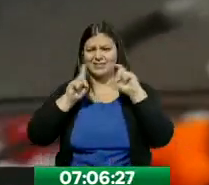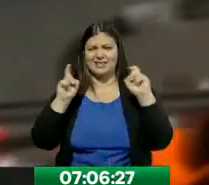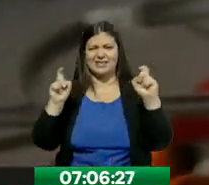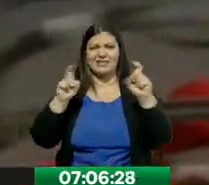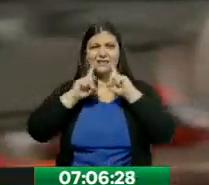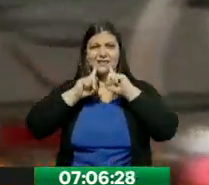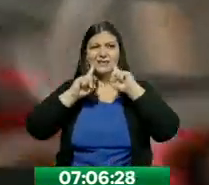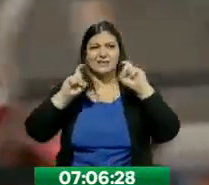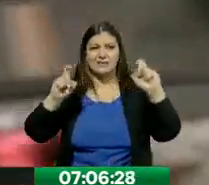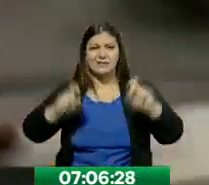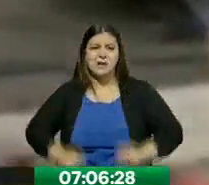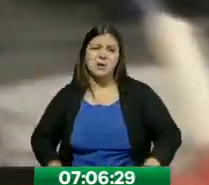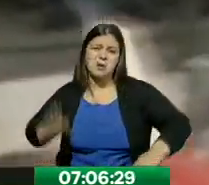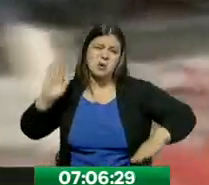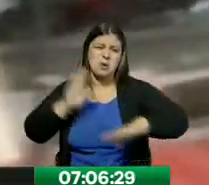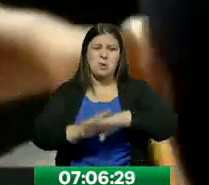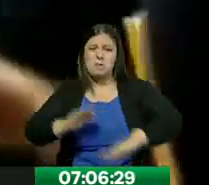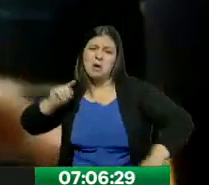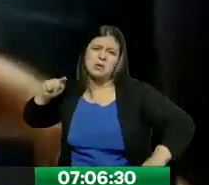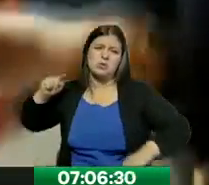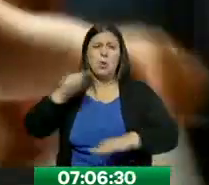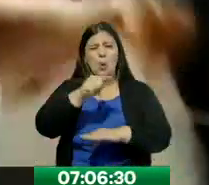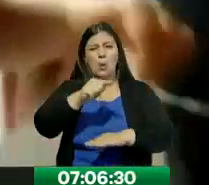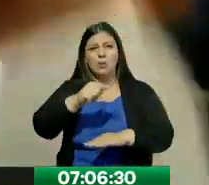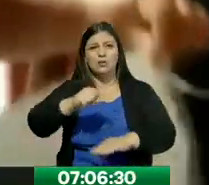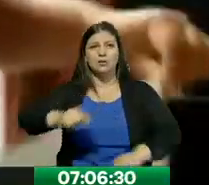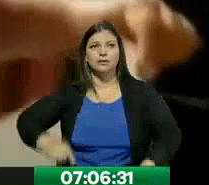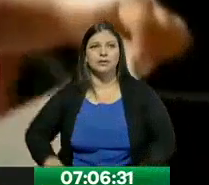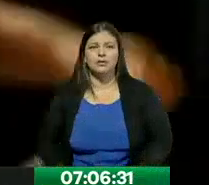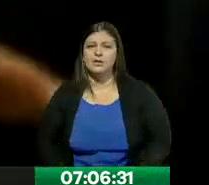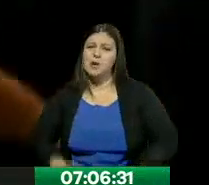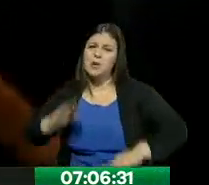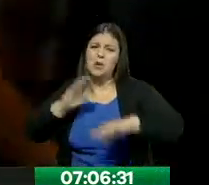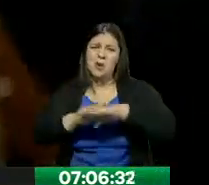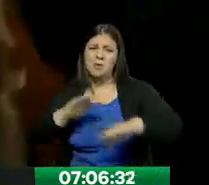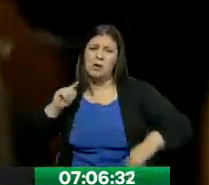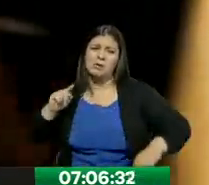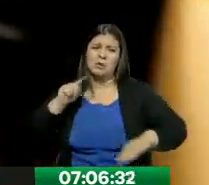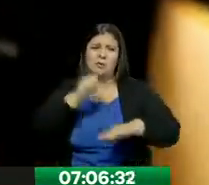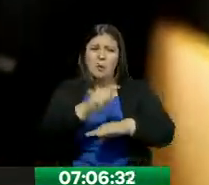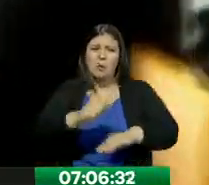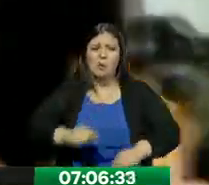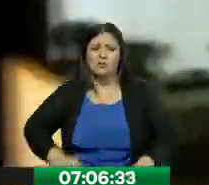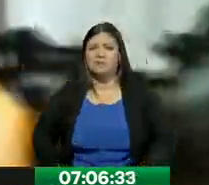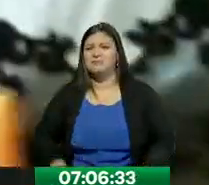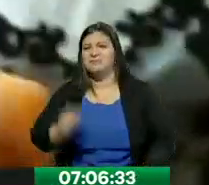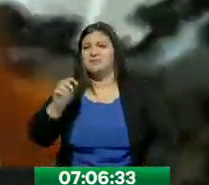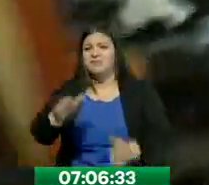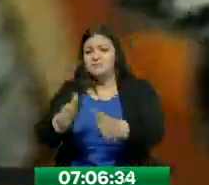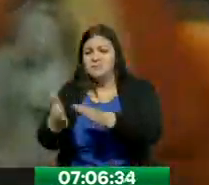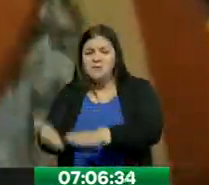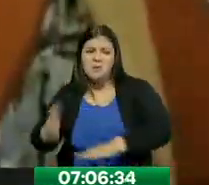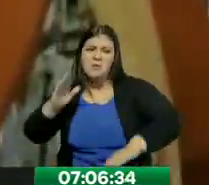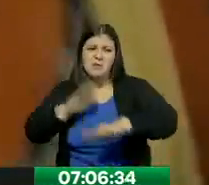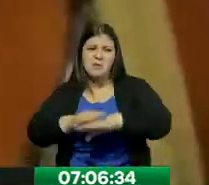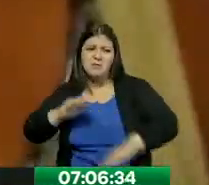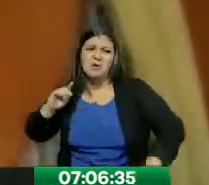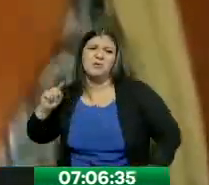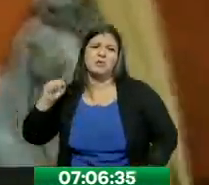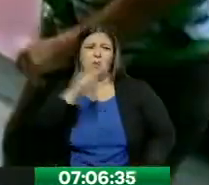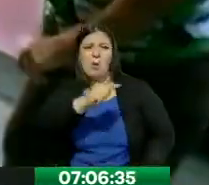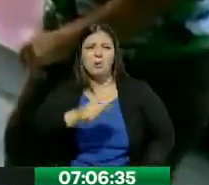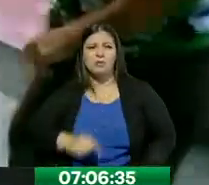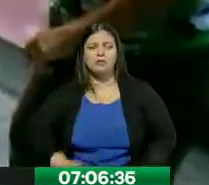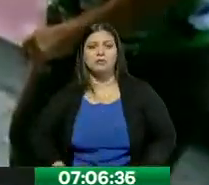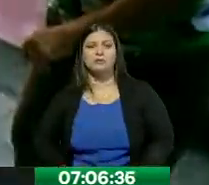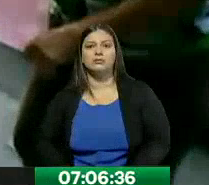¡La quemó viva! ¡La echó a la mamá! ¡Él la mató! ¡Inocente! ¡Él la mató! ¡Él la mató! ¡Tenemos